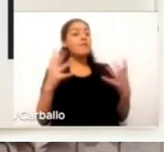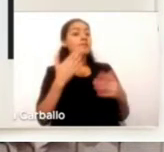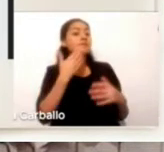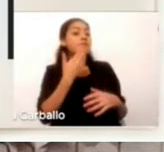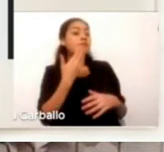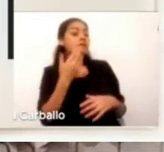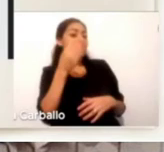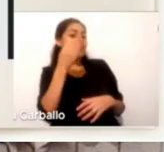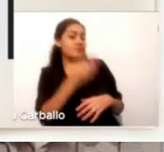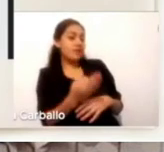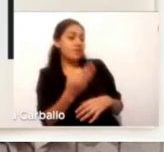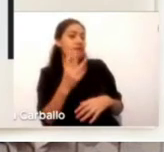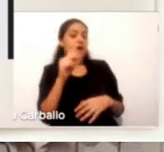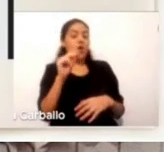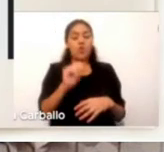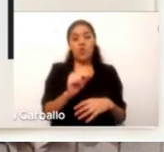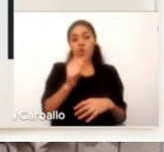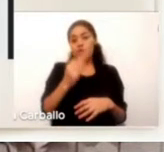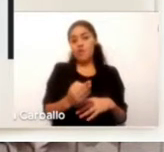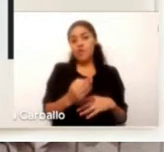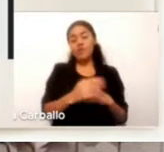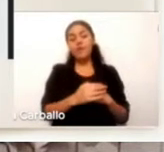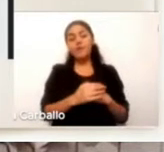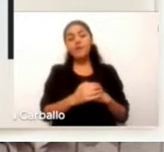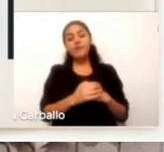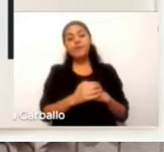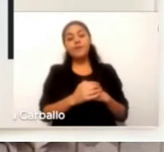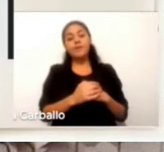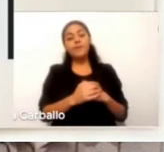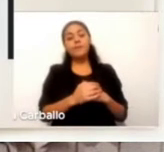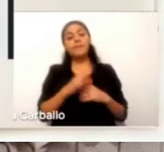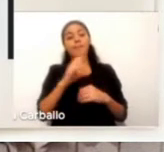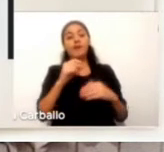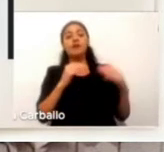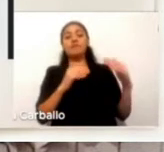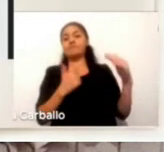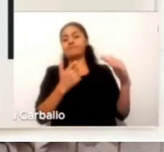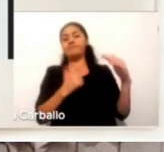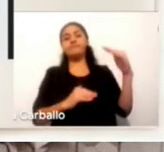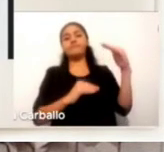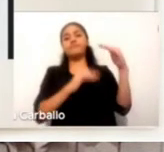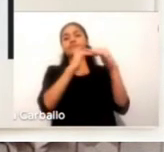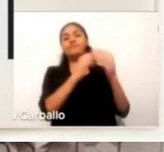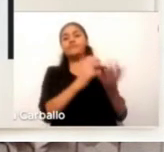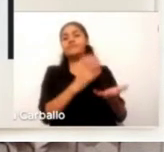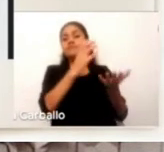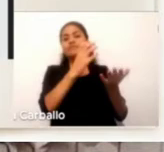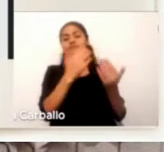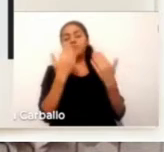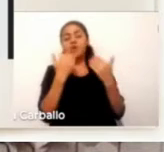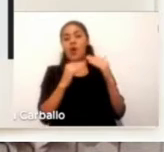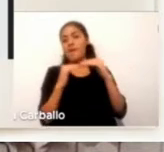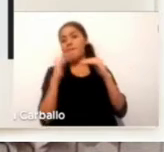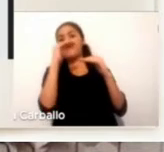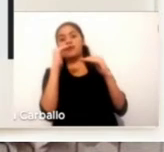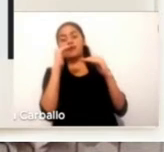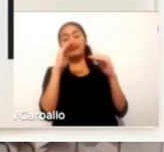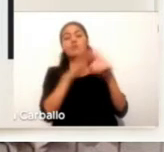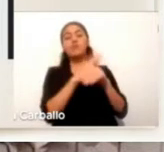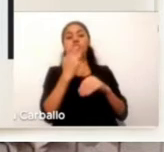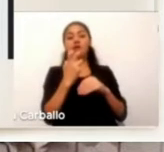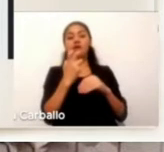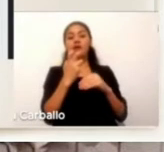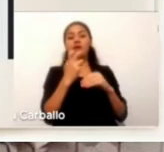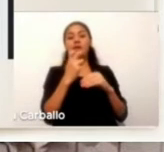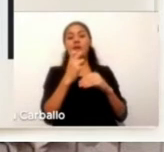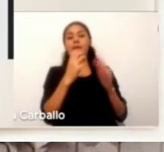infracción y del cual se desprendió que no existió rebase alguno del tope de gastos de campaña, ya que el monto máximo a gastar